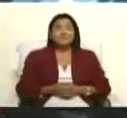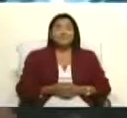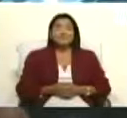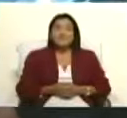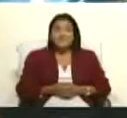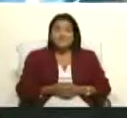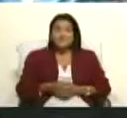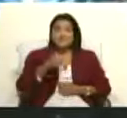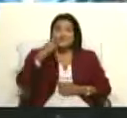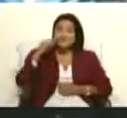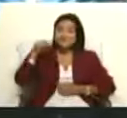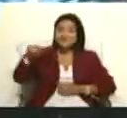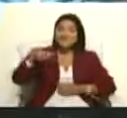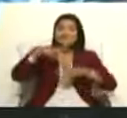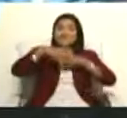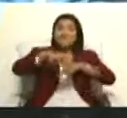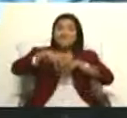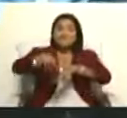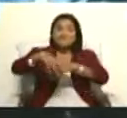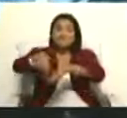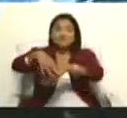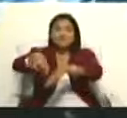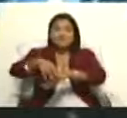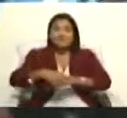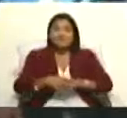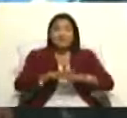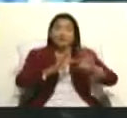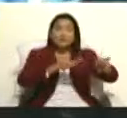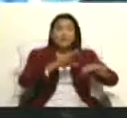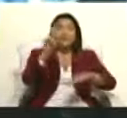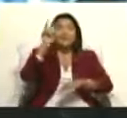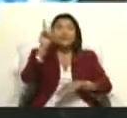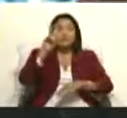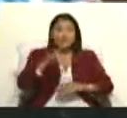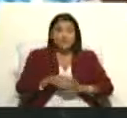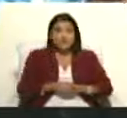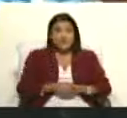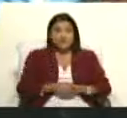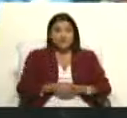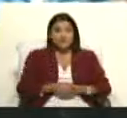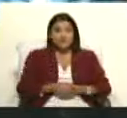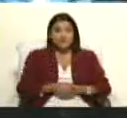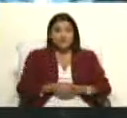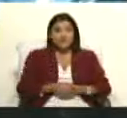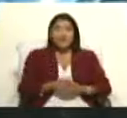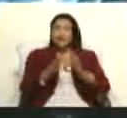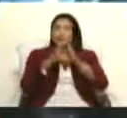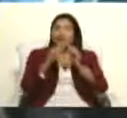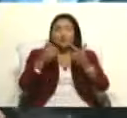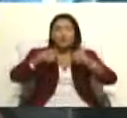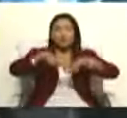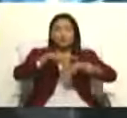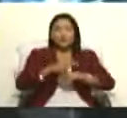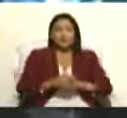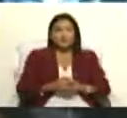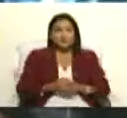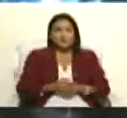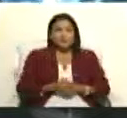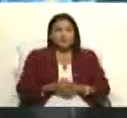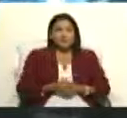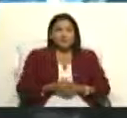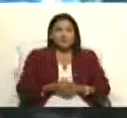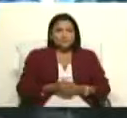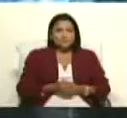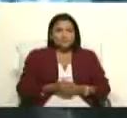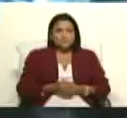ahí marchando marchando marchando y defendiendo la patria desde las trincheras que tengamos que defender la patria pero